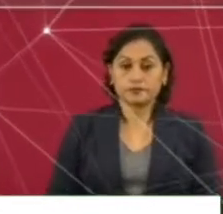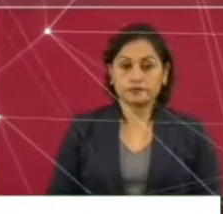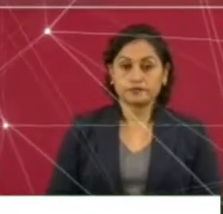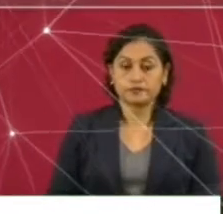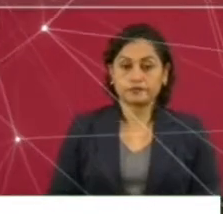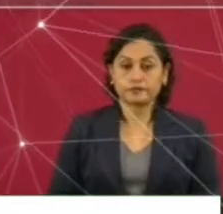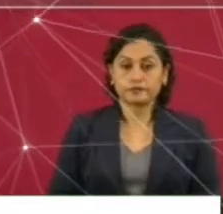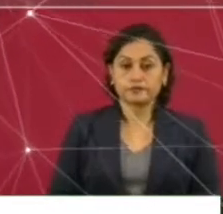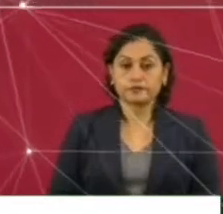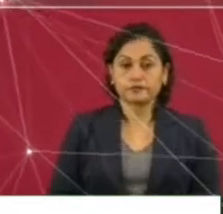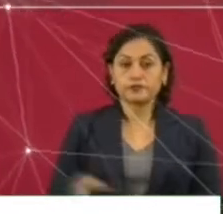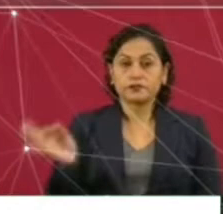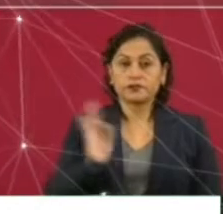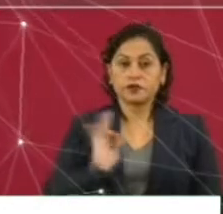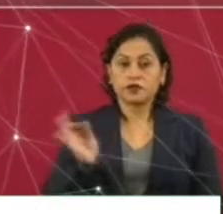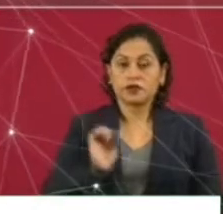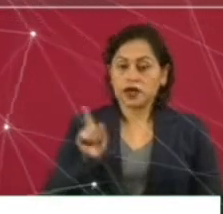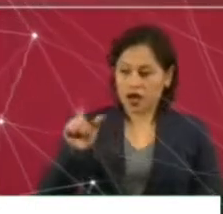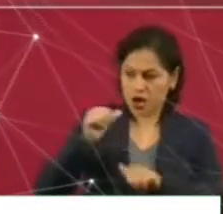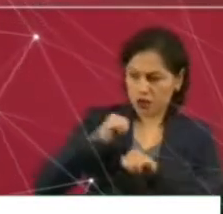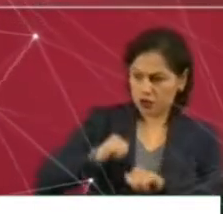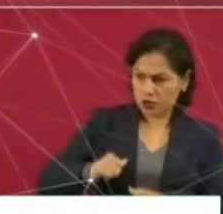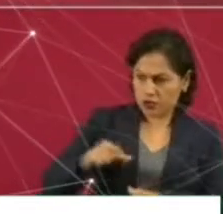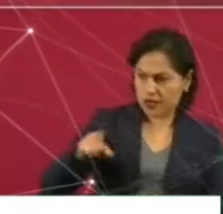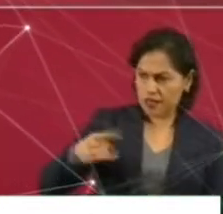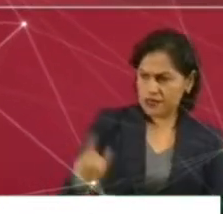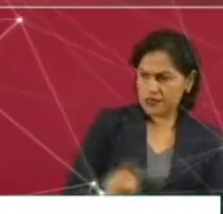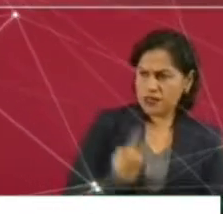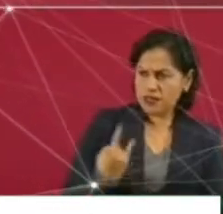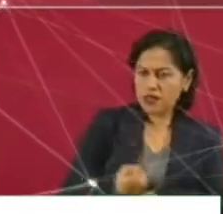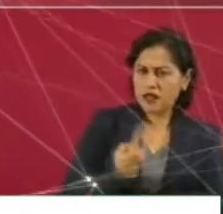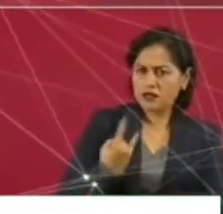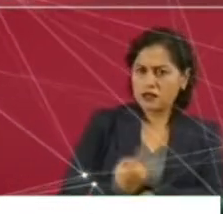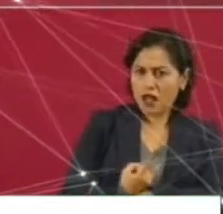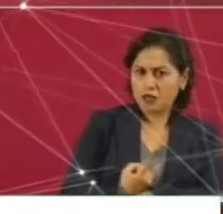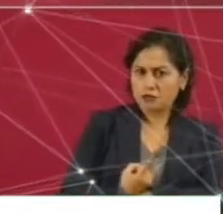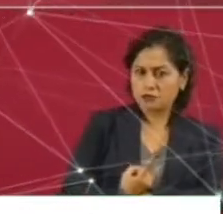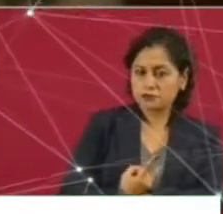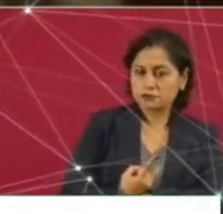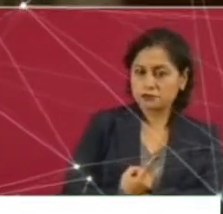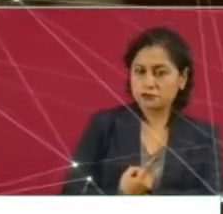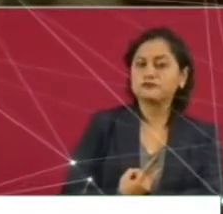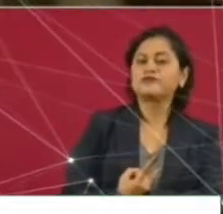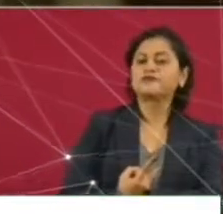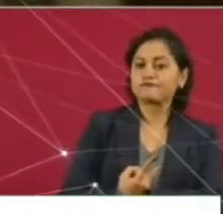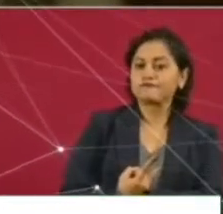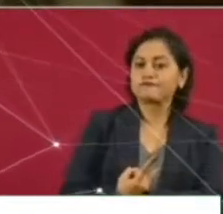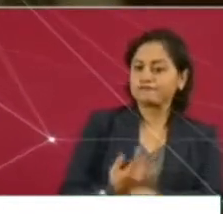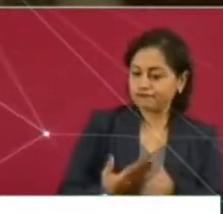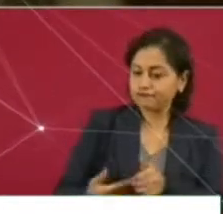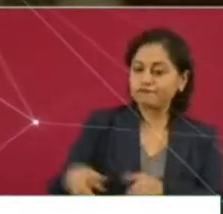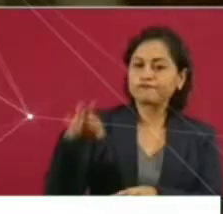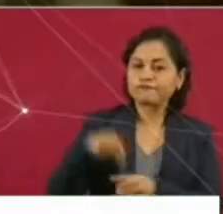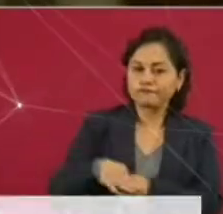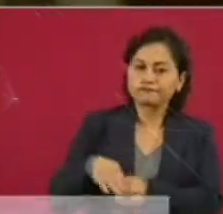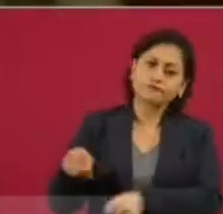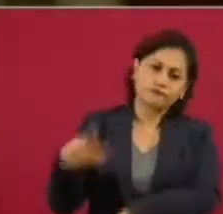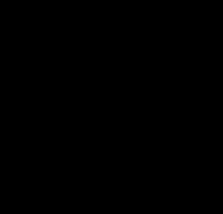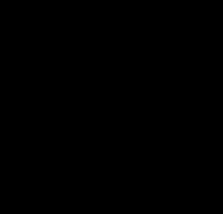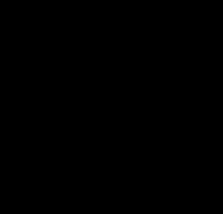Si una autoridad se porta mal, en una elección recibe su castigo.